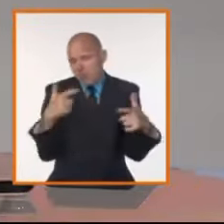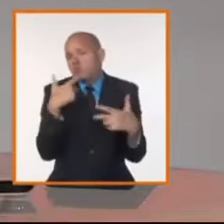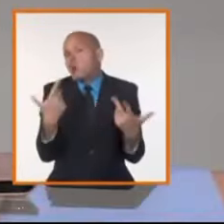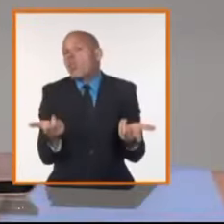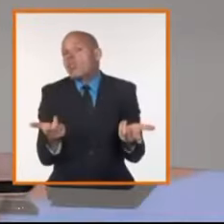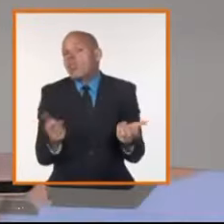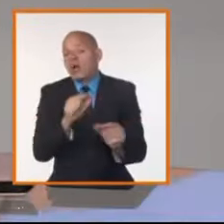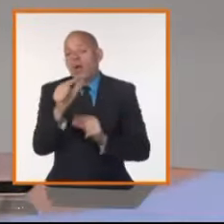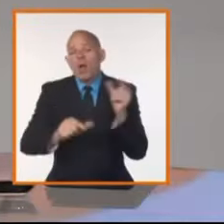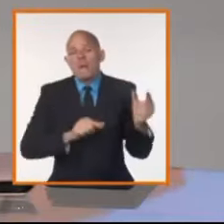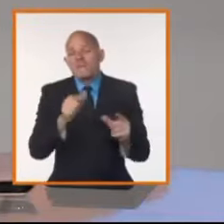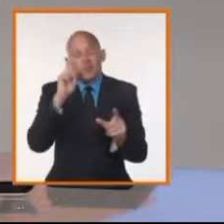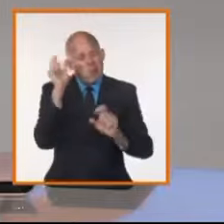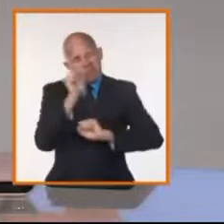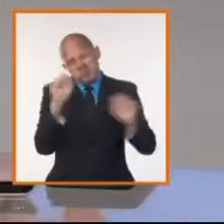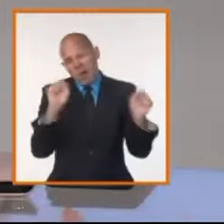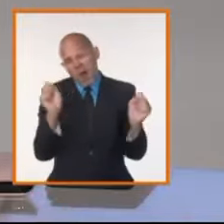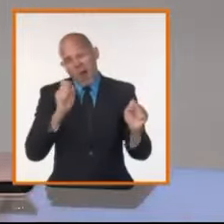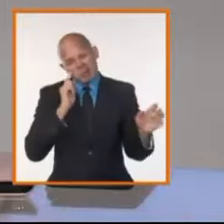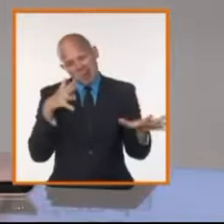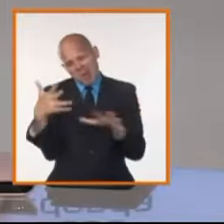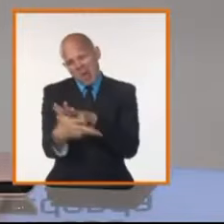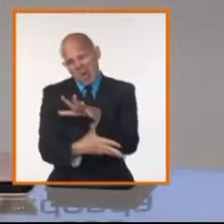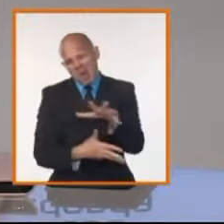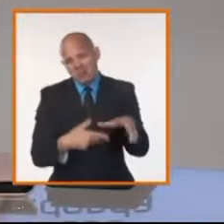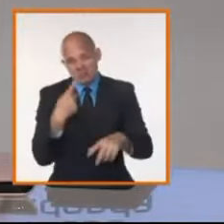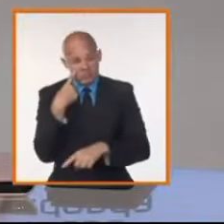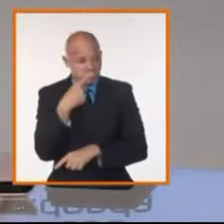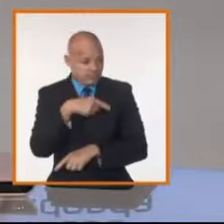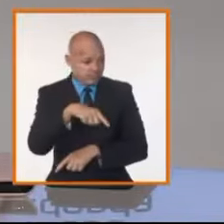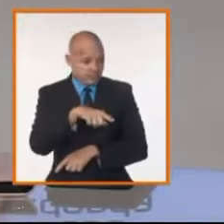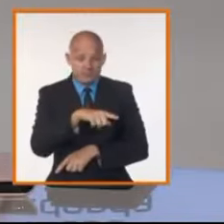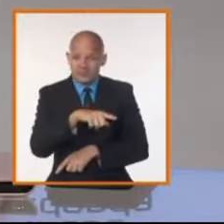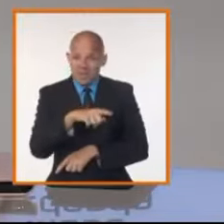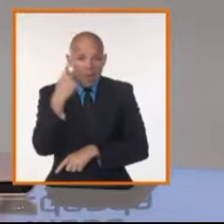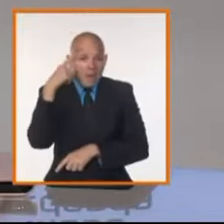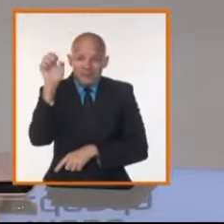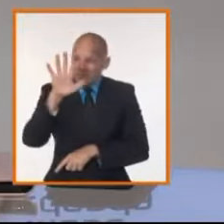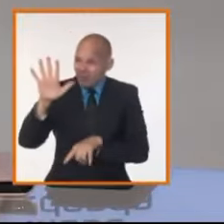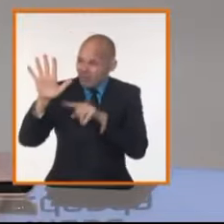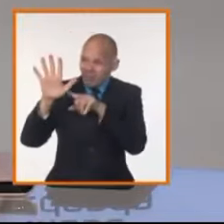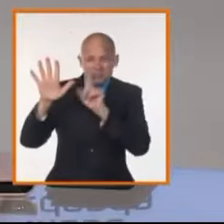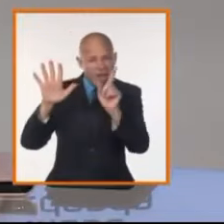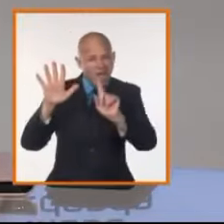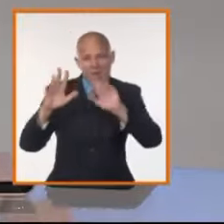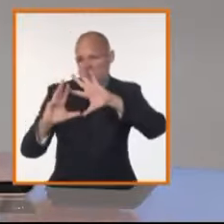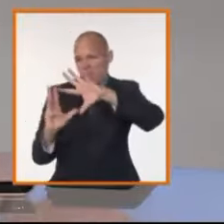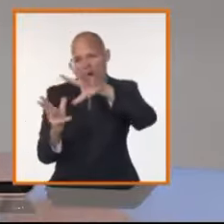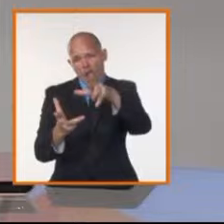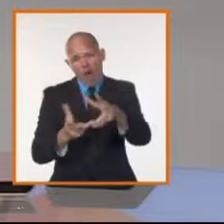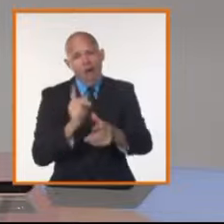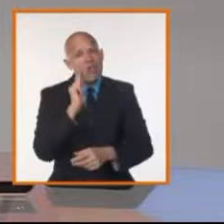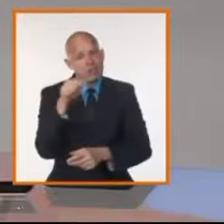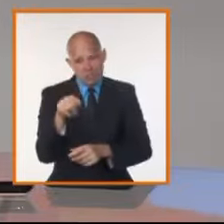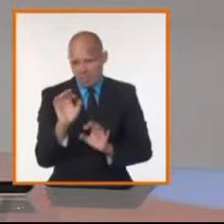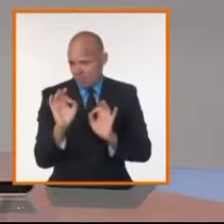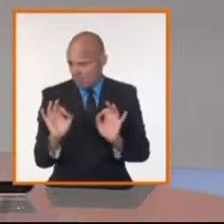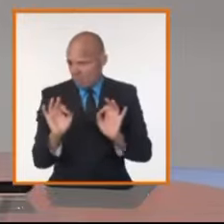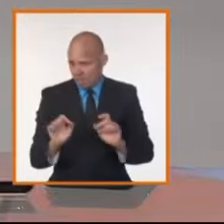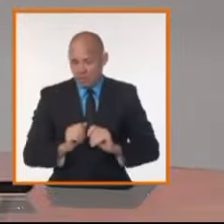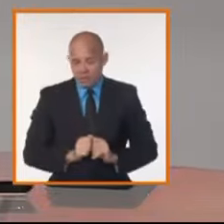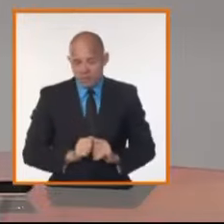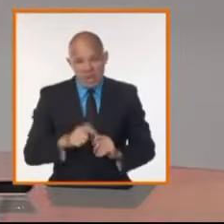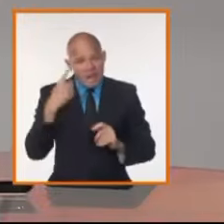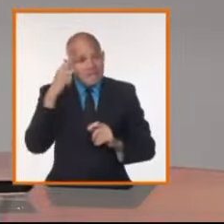inestabilidad política a nivel eh internacional que desde mi punto de vista debe preocupar